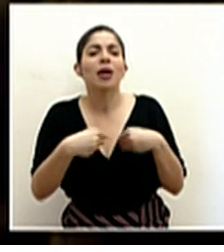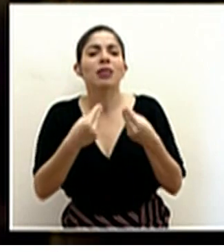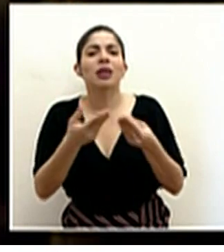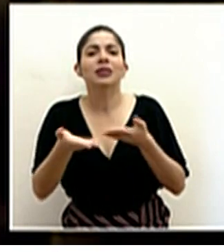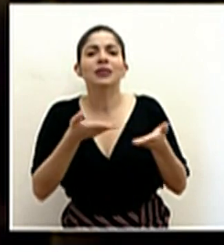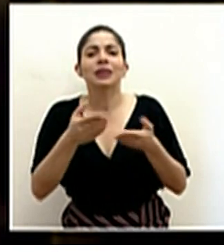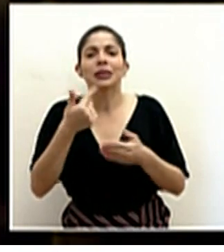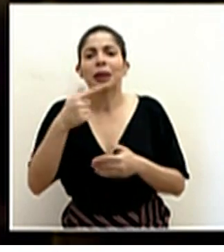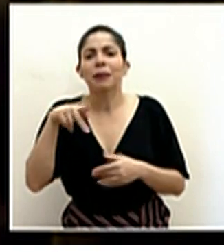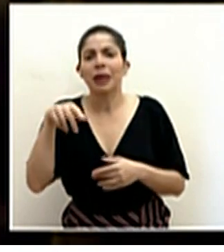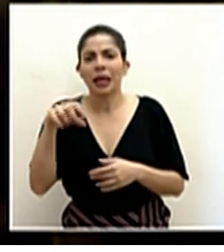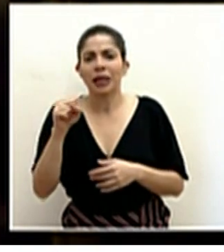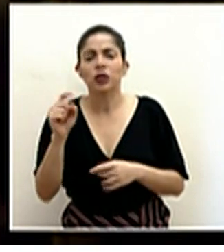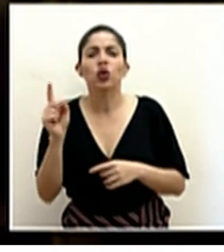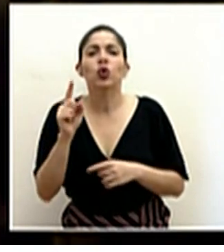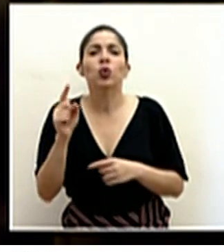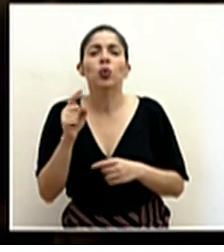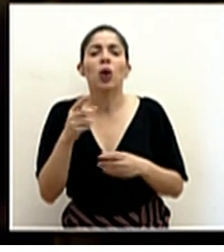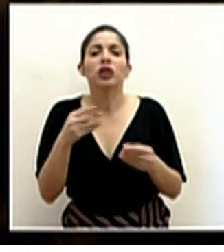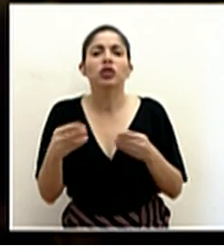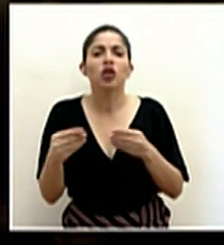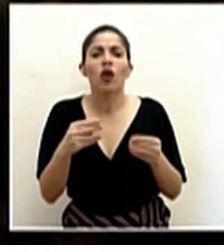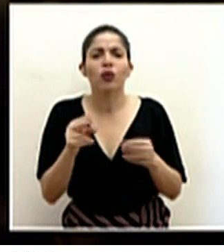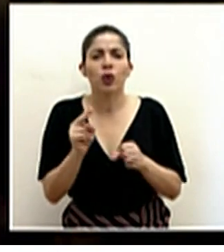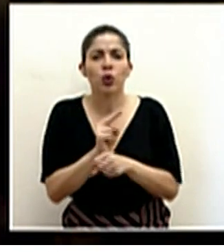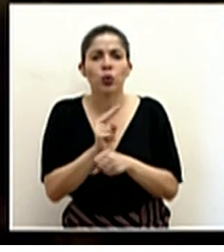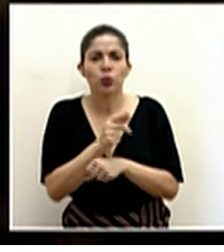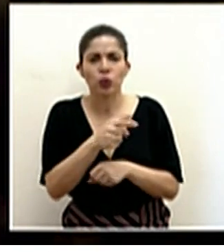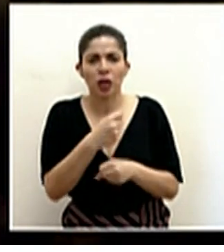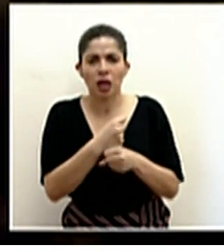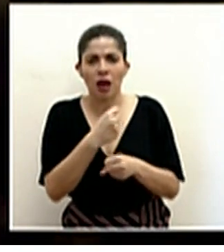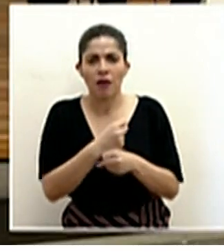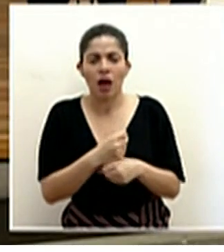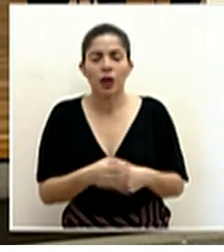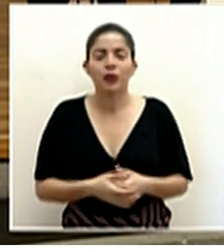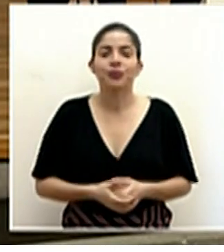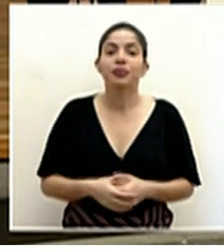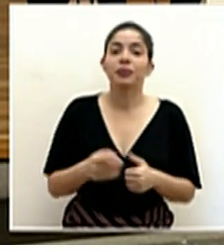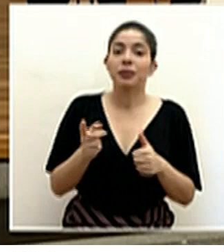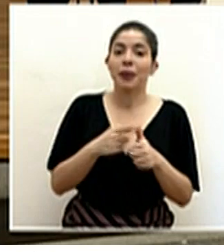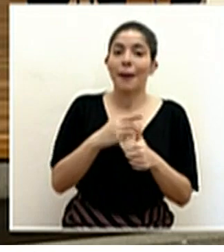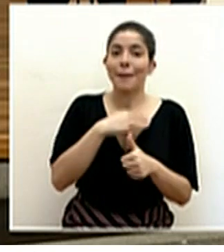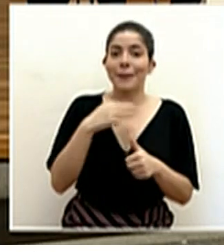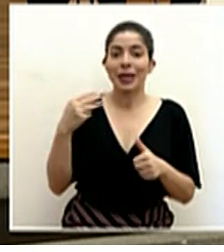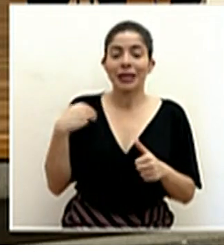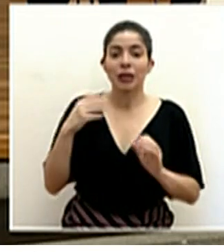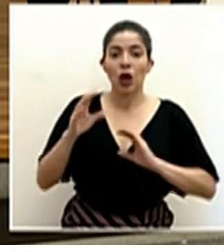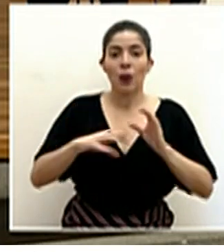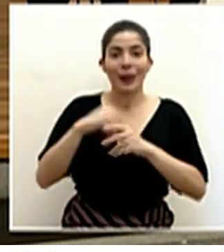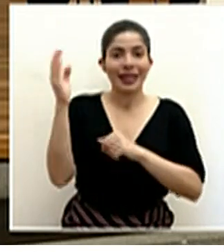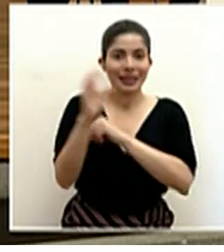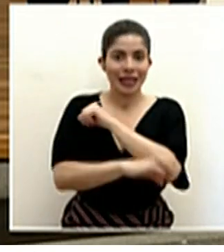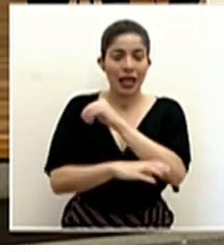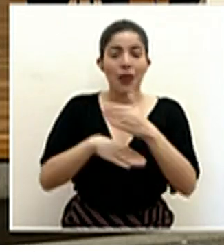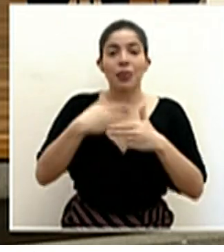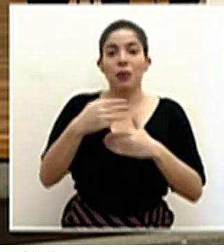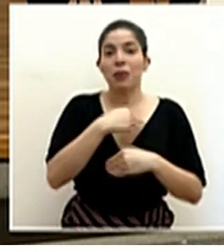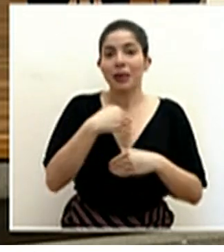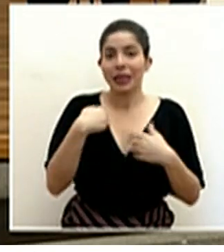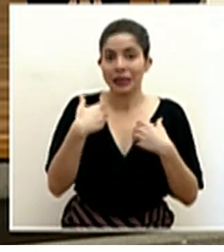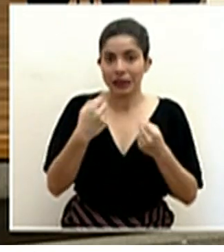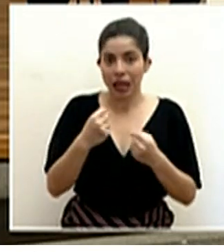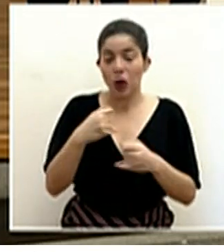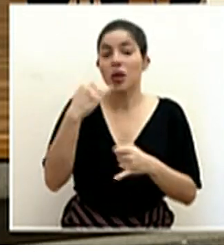de GPS y bajo qué software se va a realizar esta labor? Muchas gracias. Escuchamos primero a la ministra de Comercio Exterior, luego al ministro de Salud